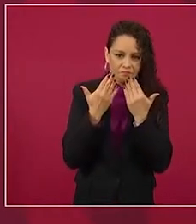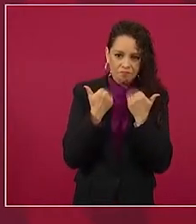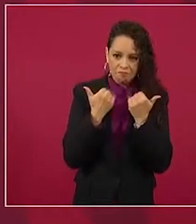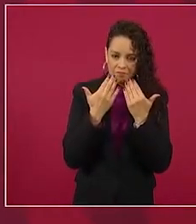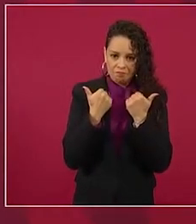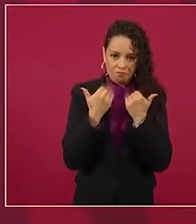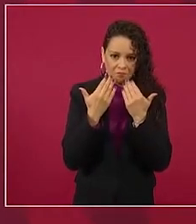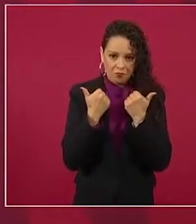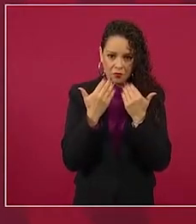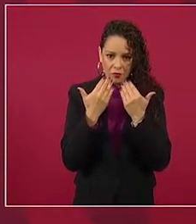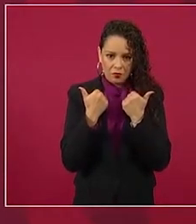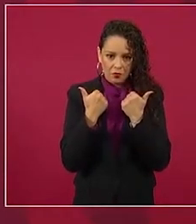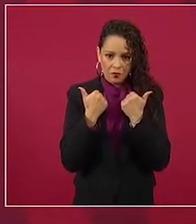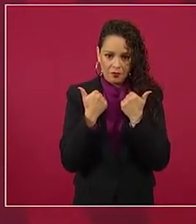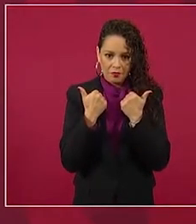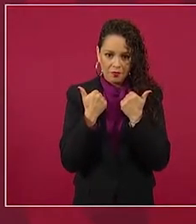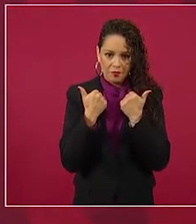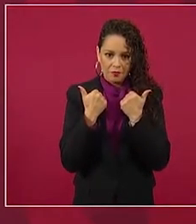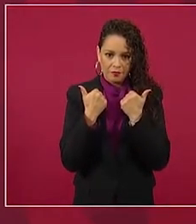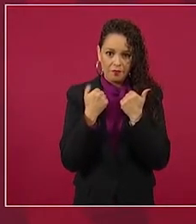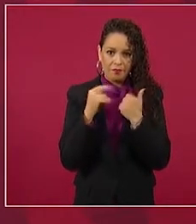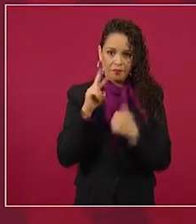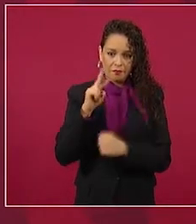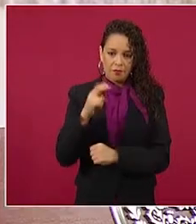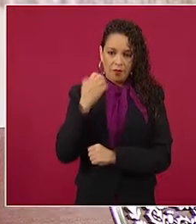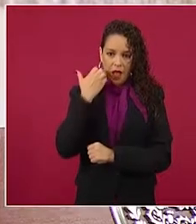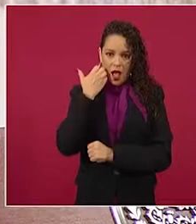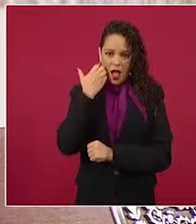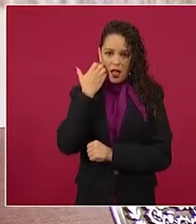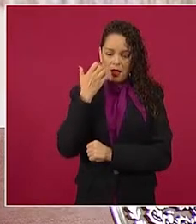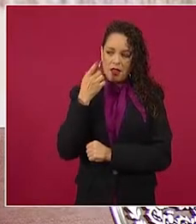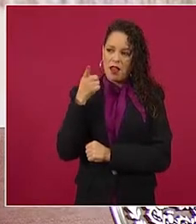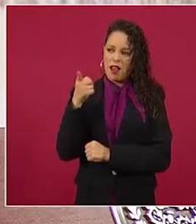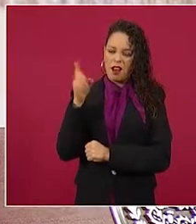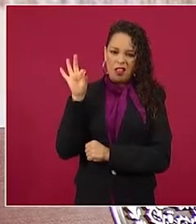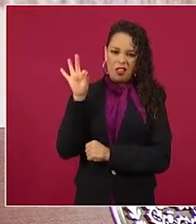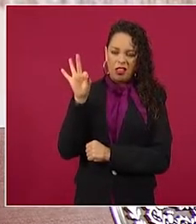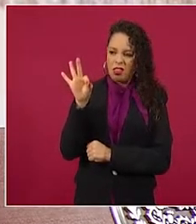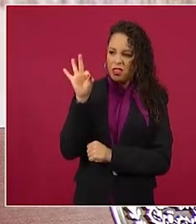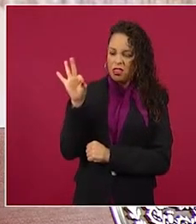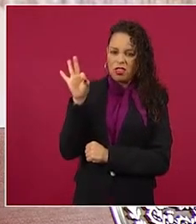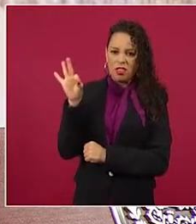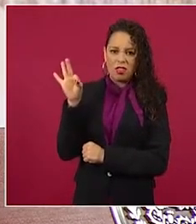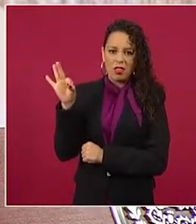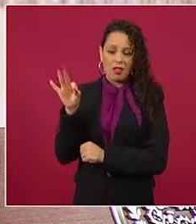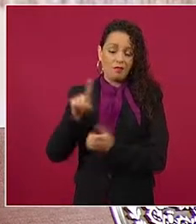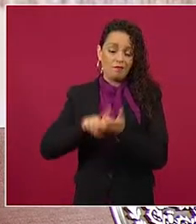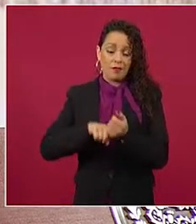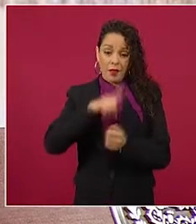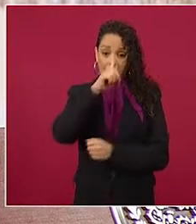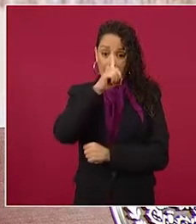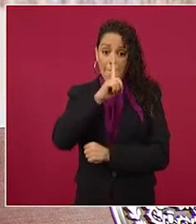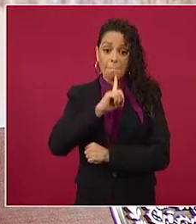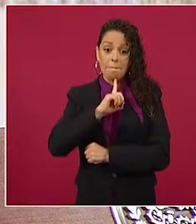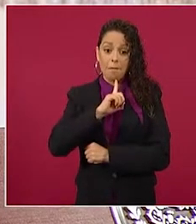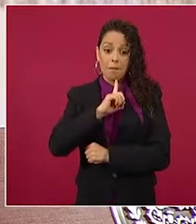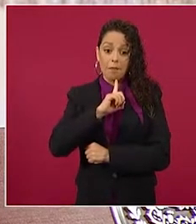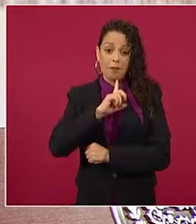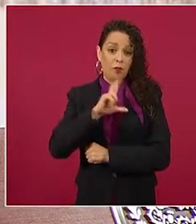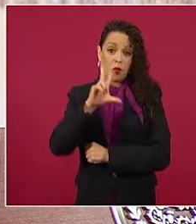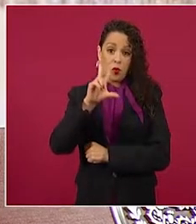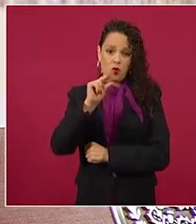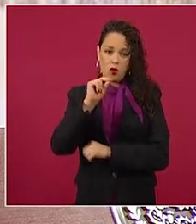una campaña de desprestigio, claro, no en contra de José